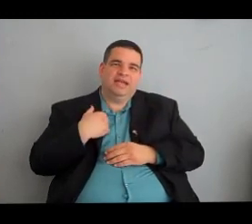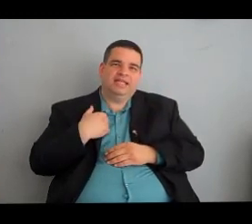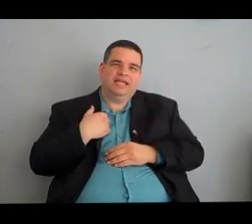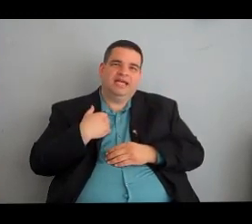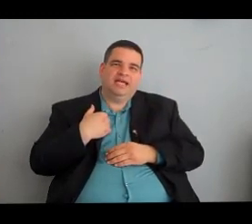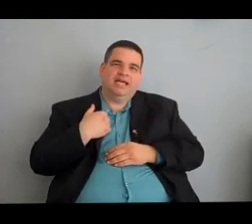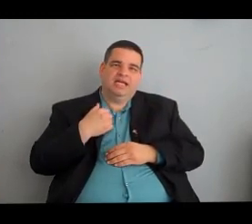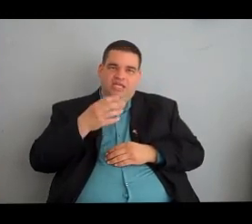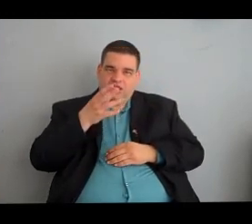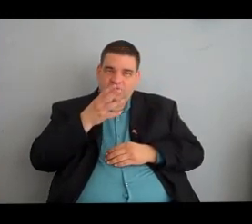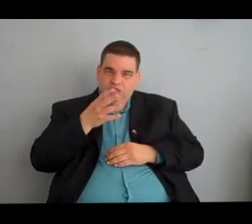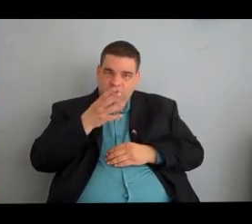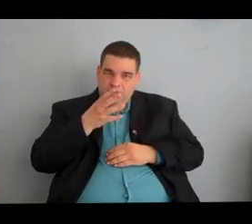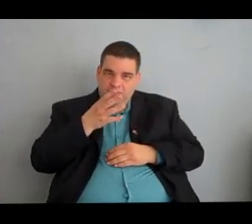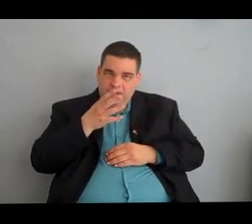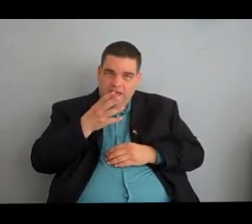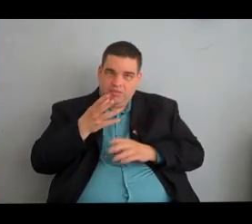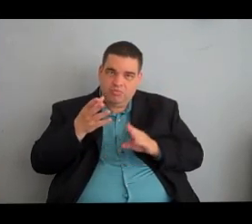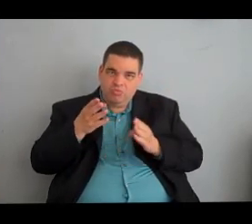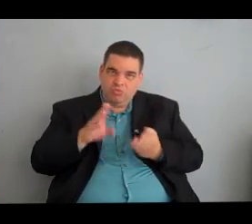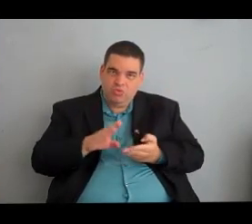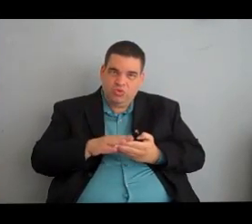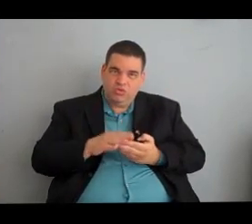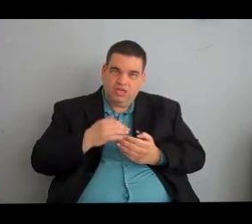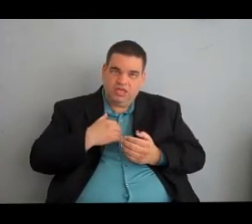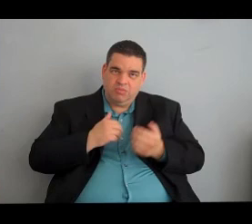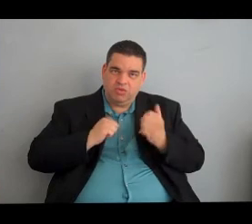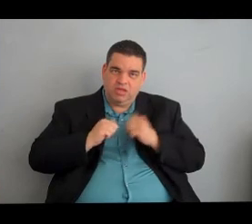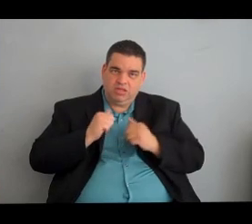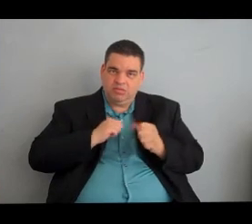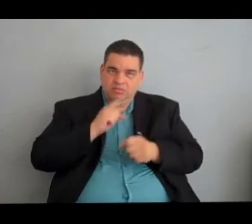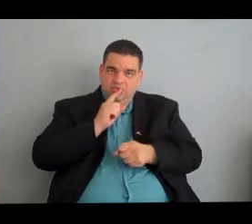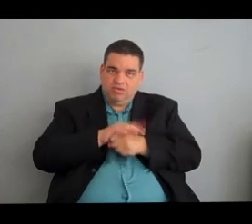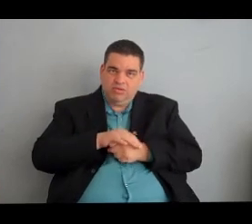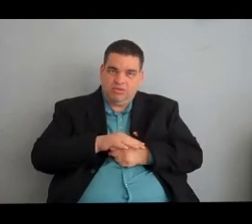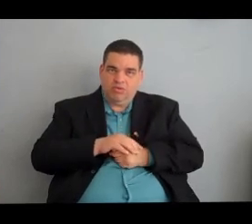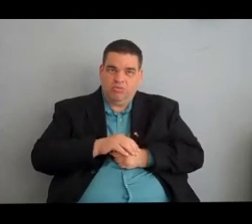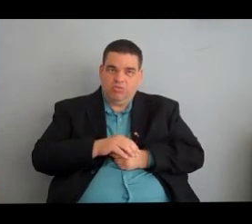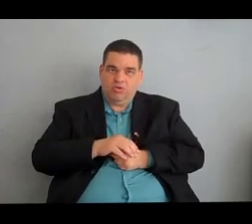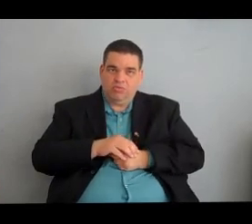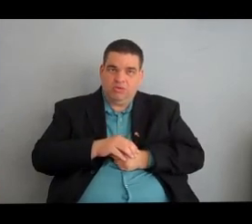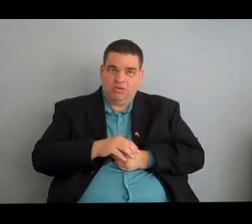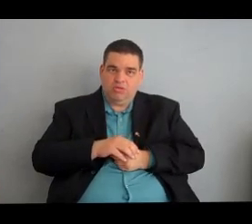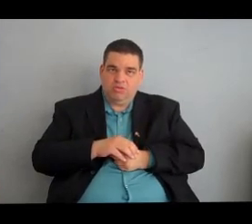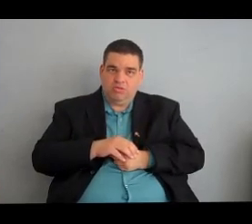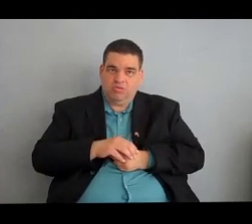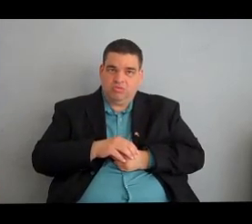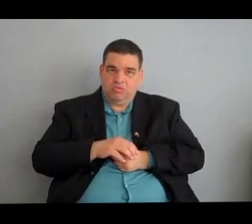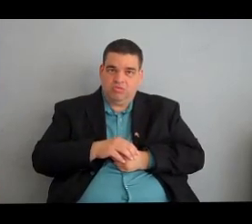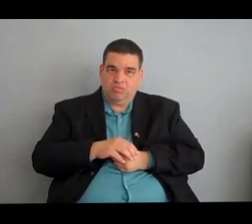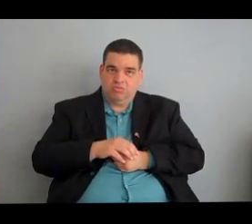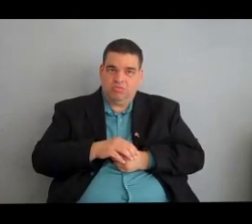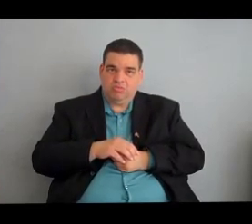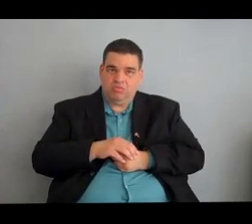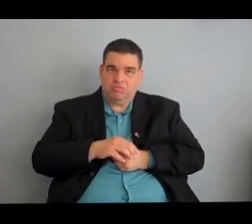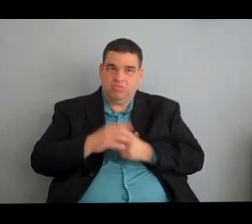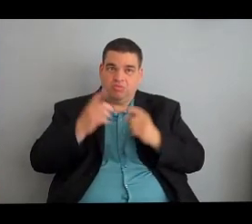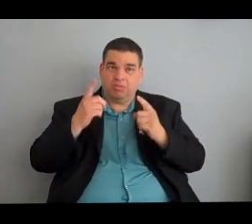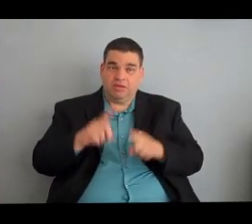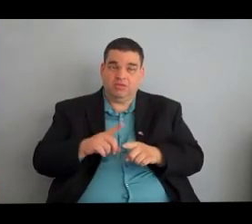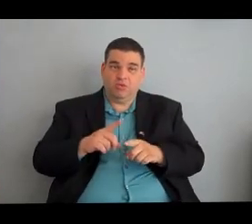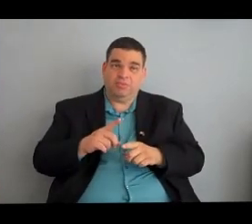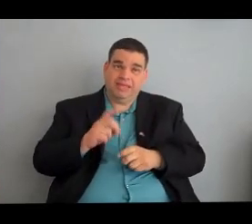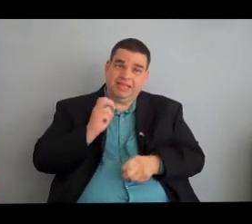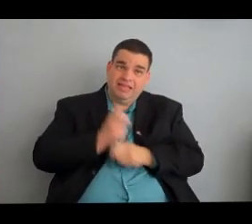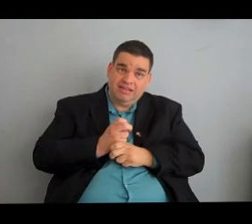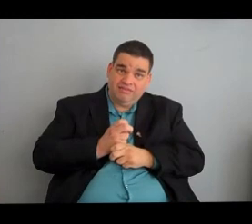y tenernos una actividad, un compromiso. Sí. Y me pasó. Y le pasó. Bien duro, bien difícil. Mi madre partió